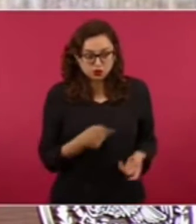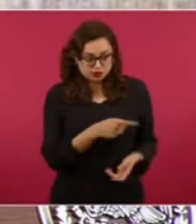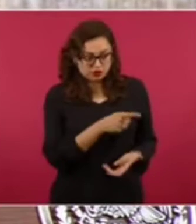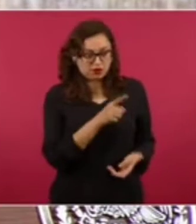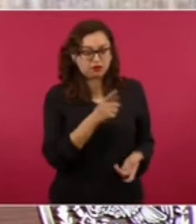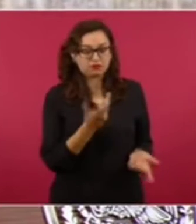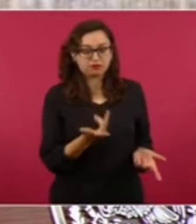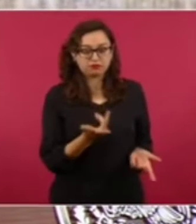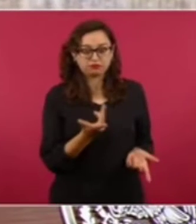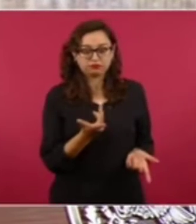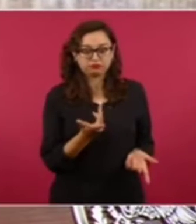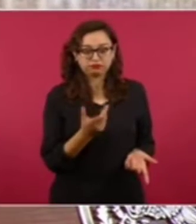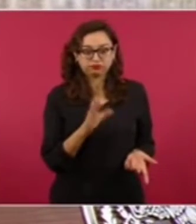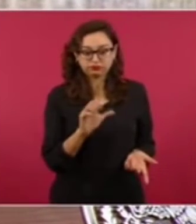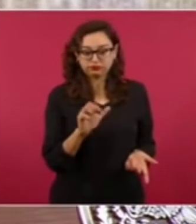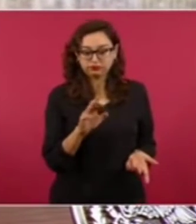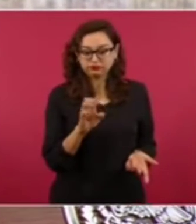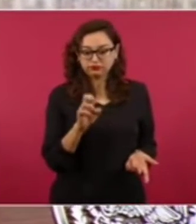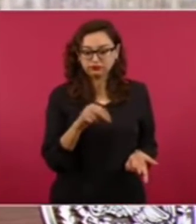era un opinador